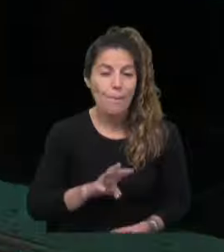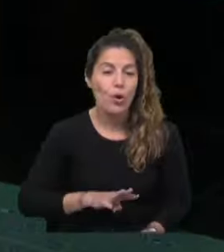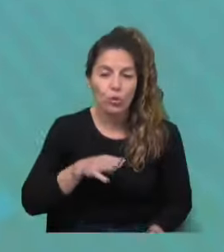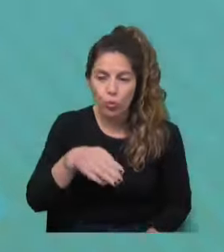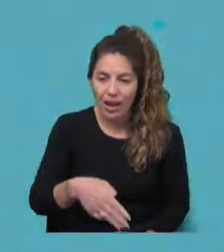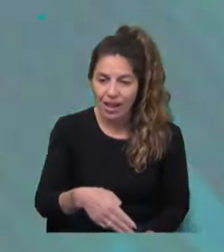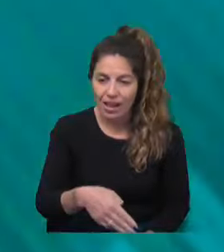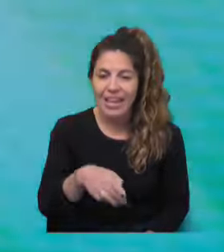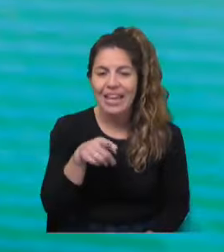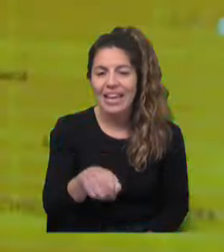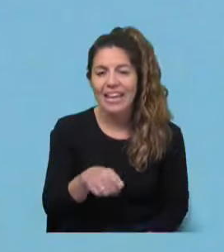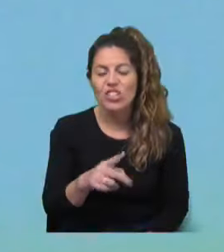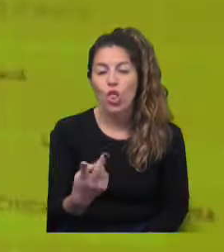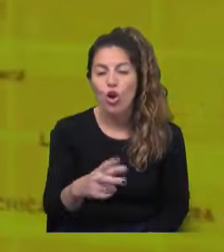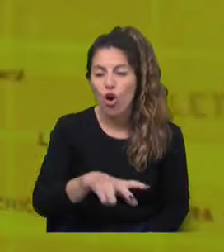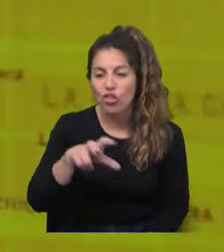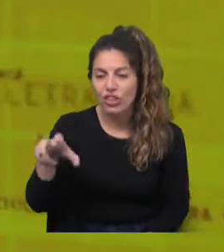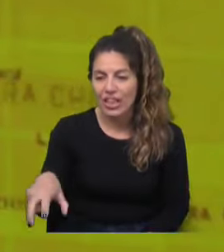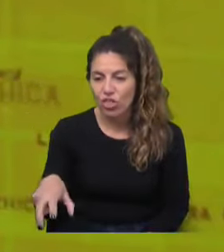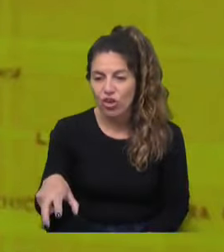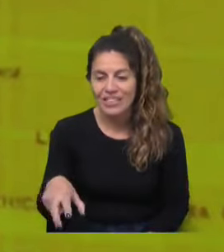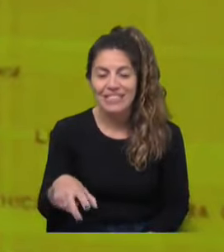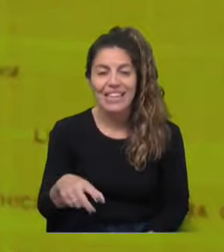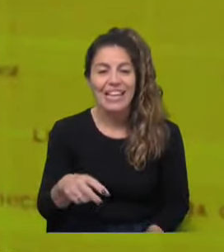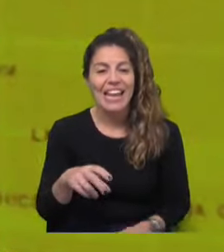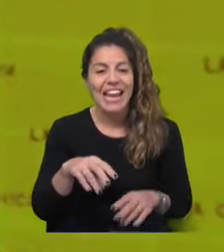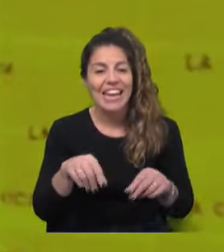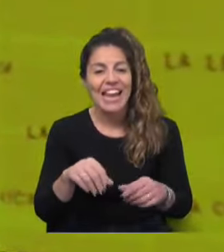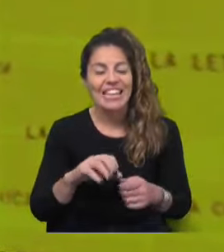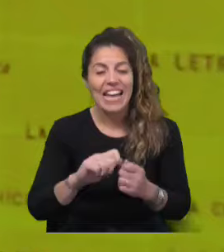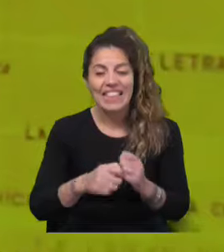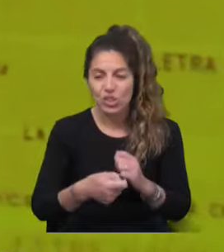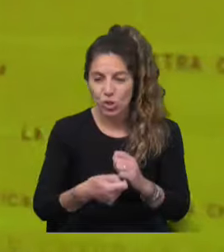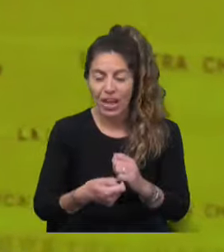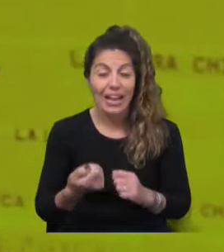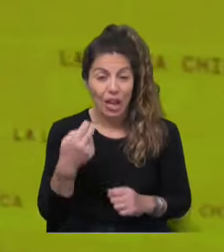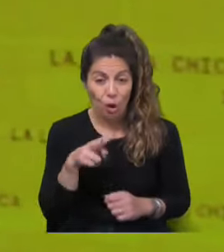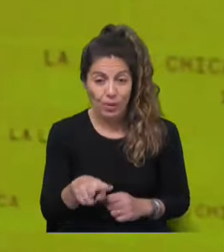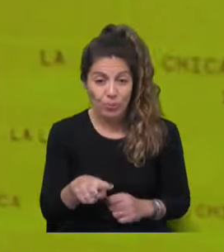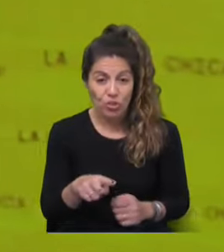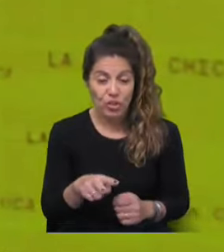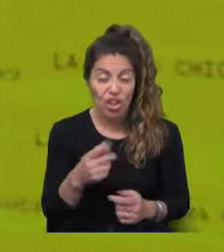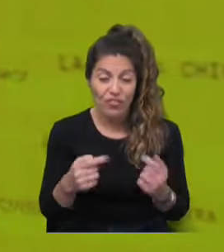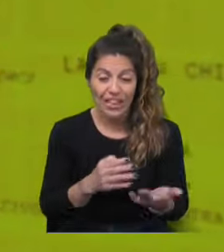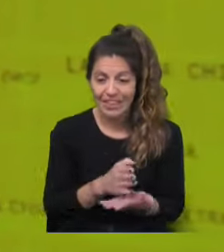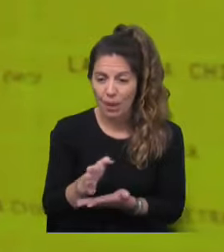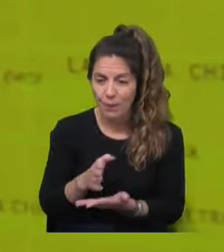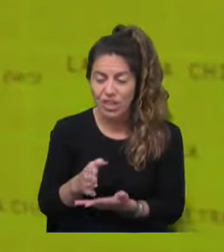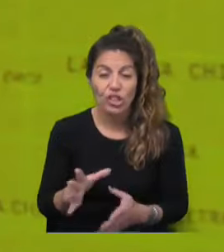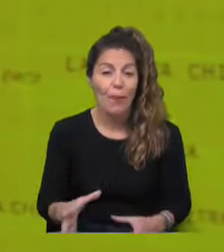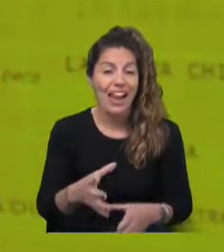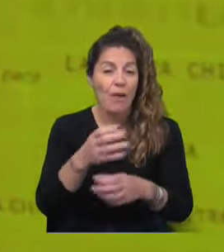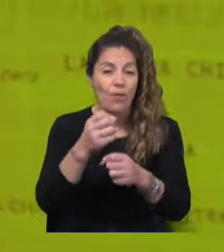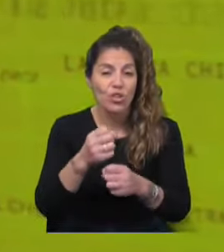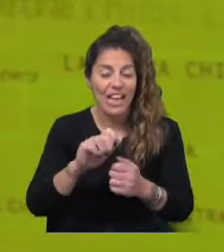Portugal, eso que fueron 2 contenedores en harina de soja y que vimos estos días, sí, a través de los diferentes medios, que en realidad estaban las bolsas de